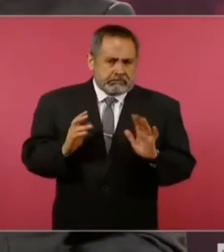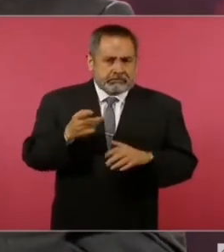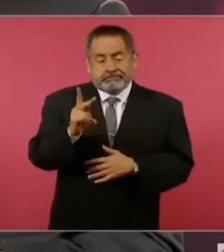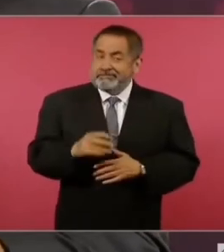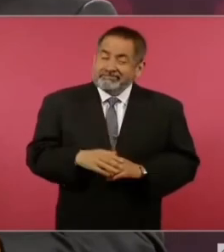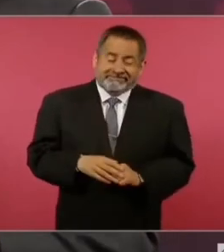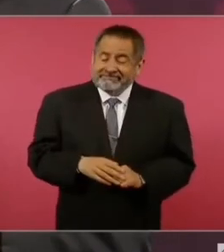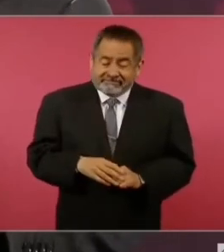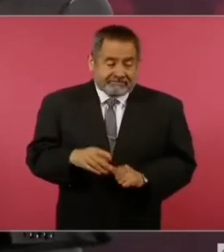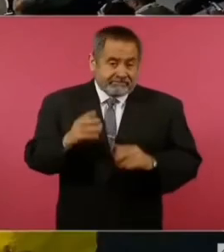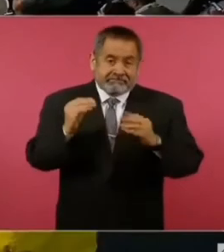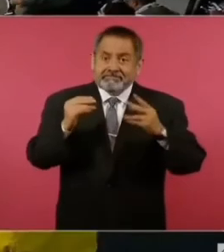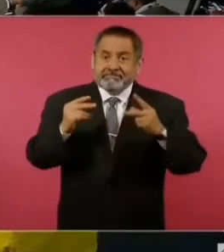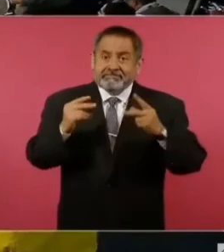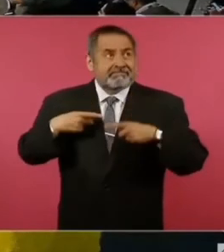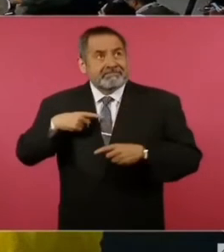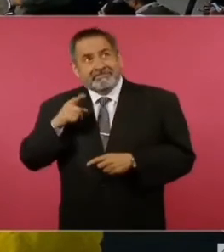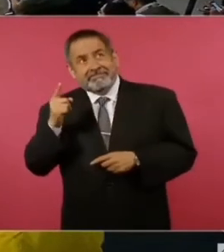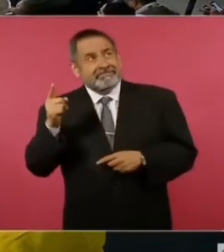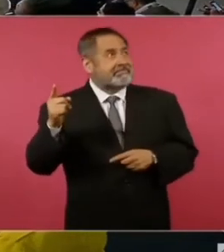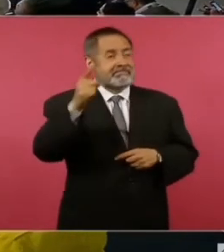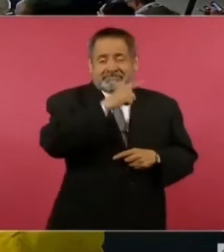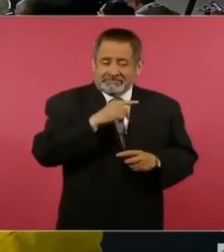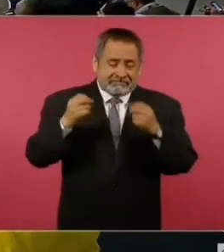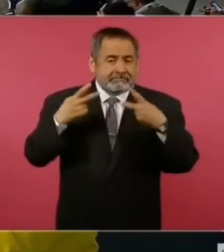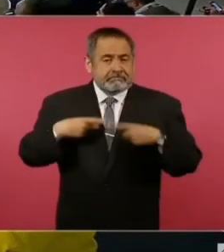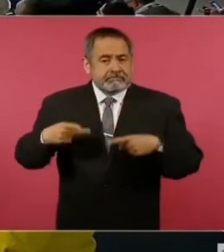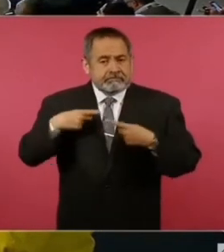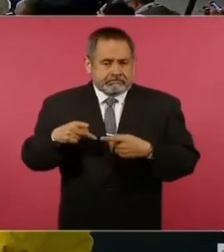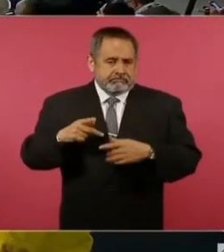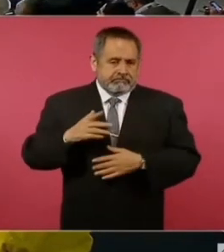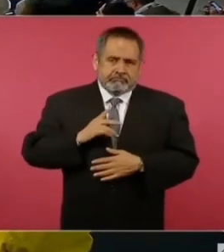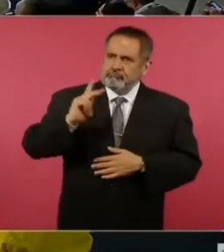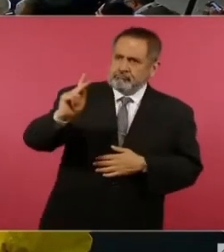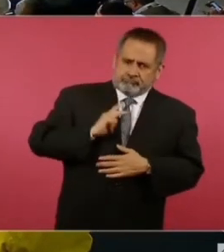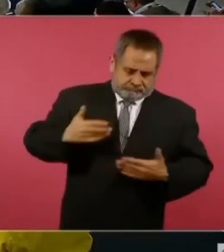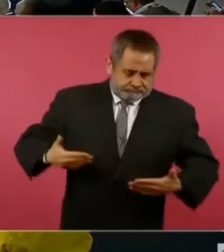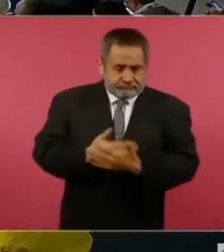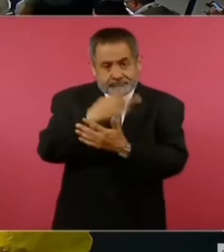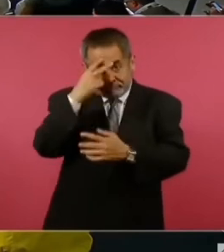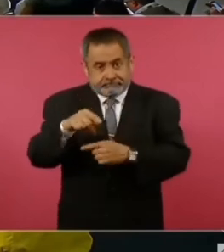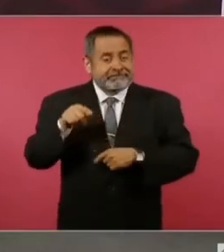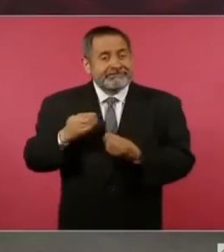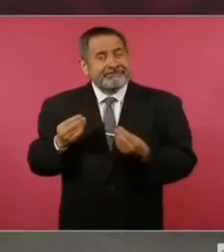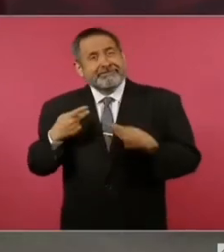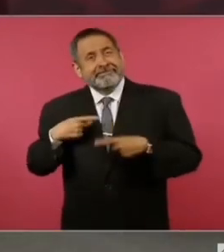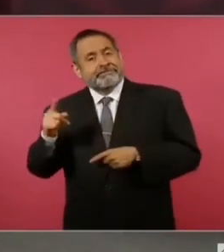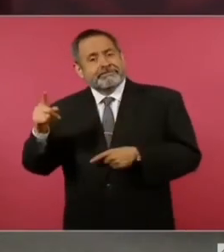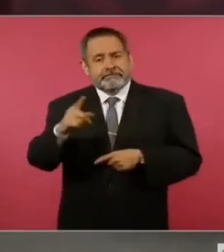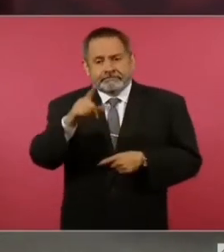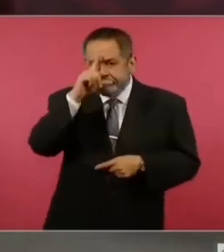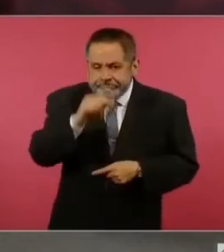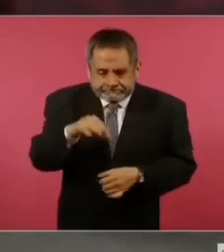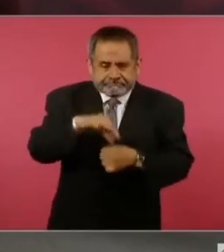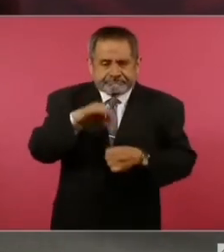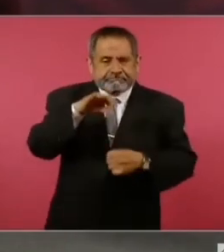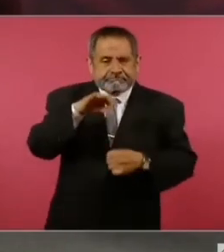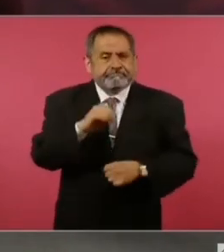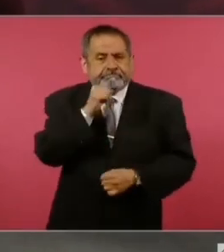fue mucha la gente, nuestros paisanos, que se quedaron también sin